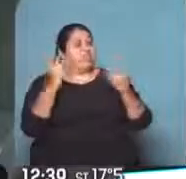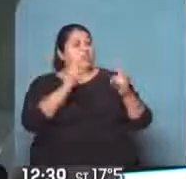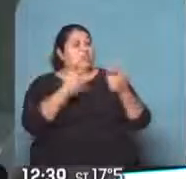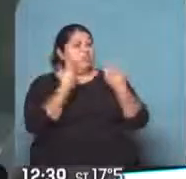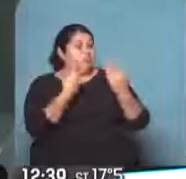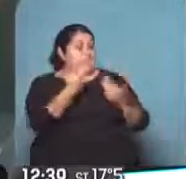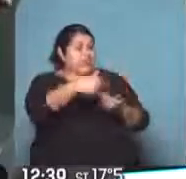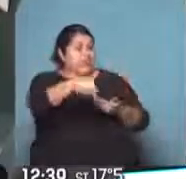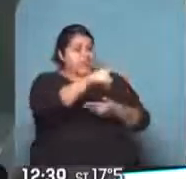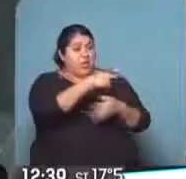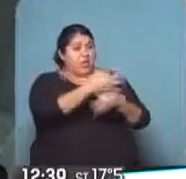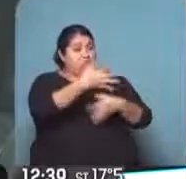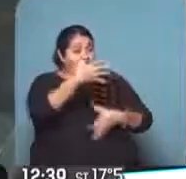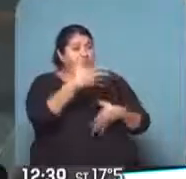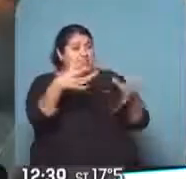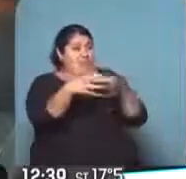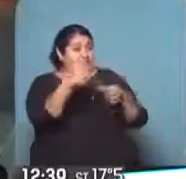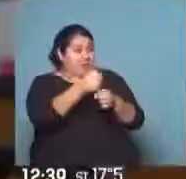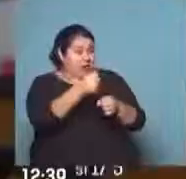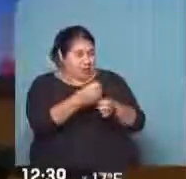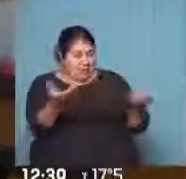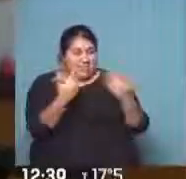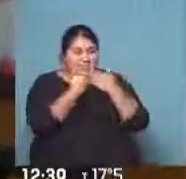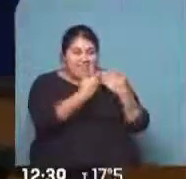para todos los científicos que trabajan y estudian mucho